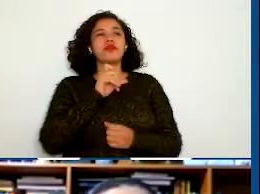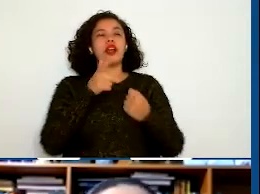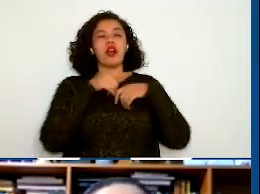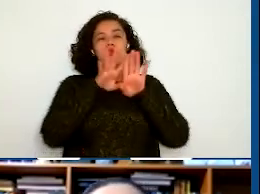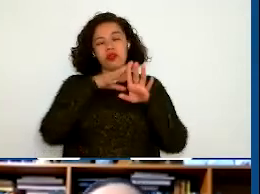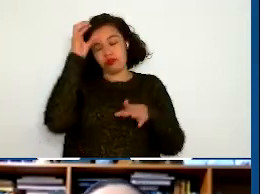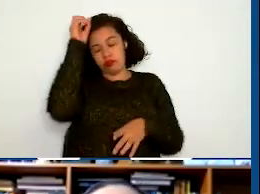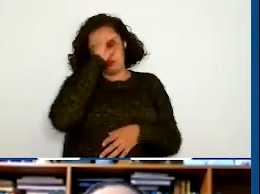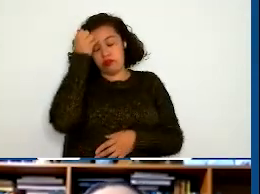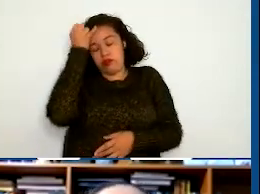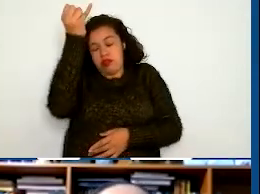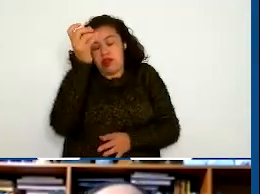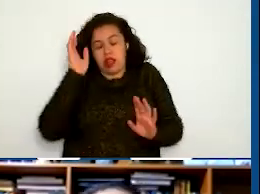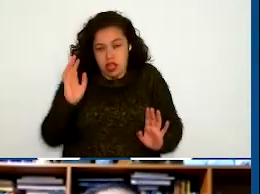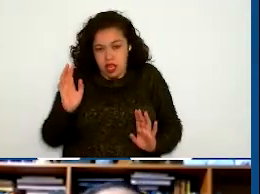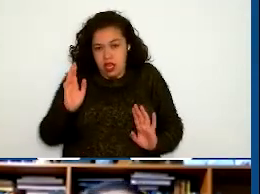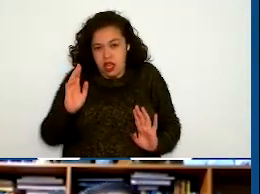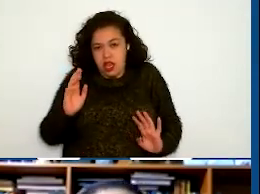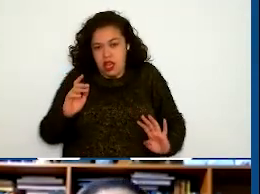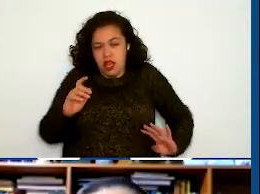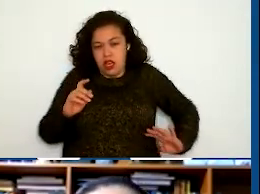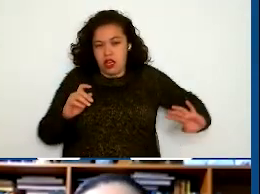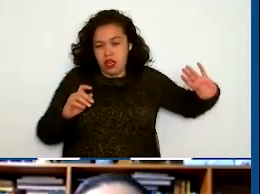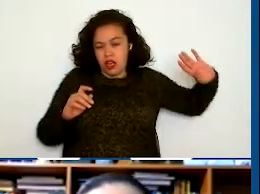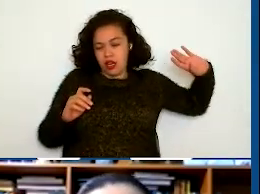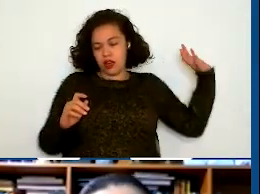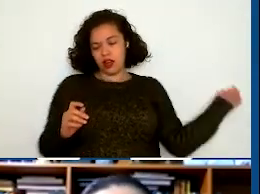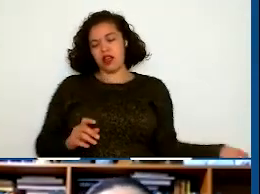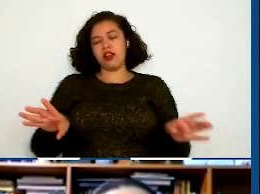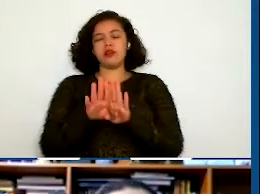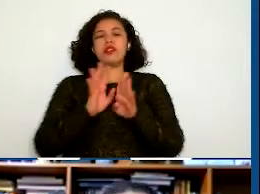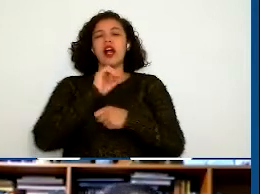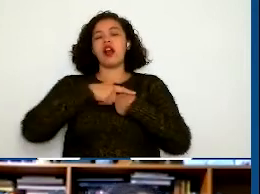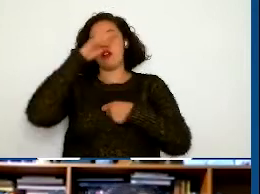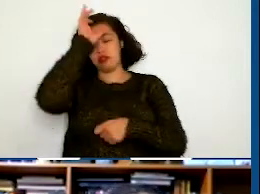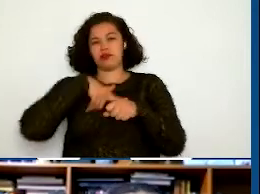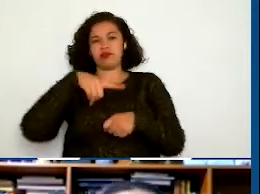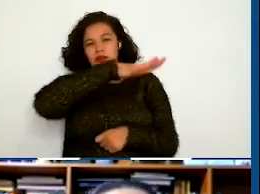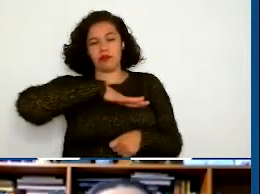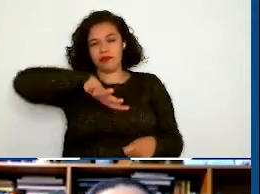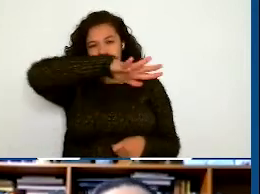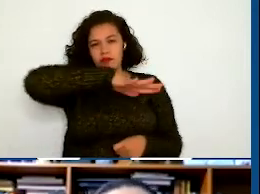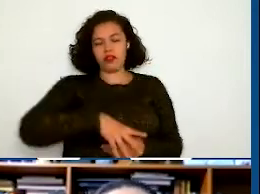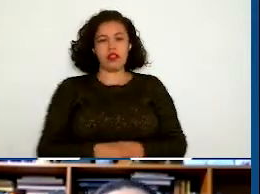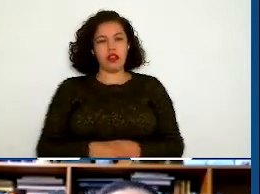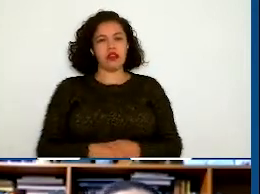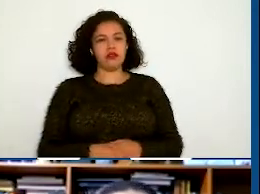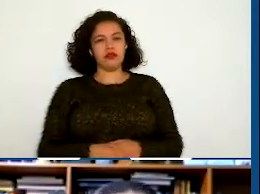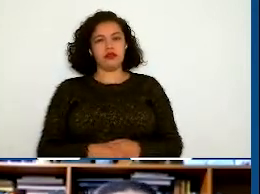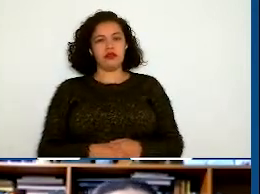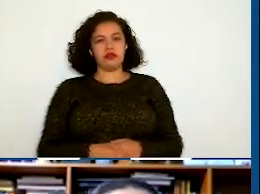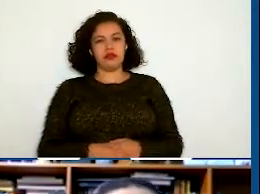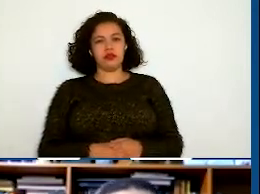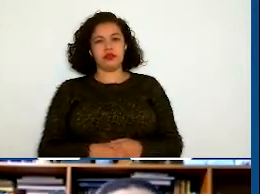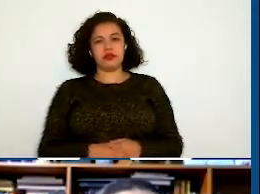¿no? Como un constructo social también y cultural, yo diría, en donde va a estar involucrado una serie de